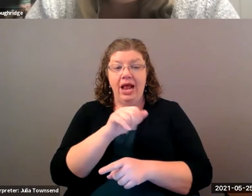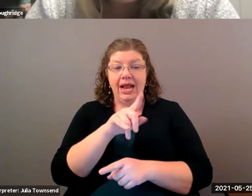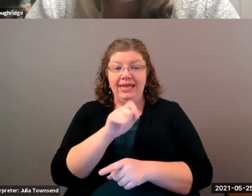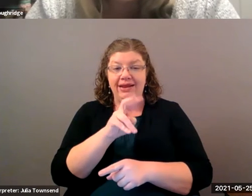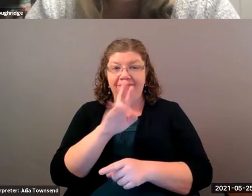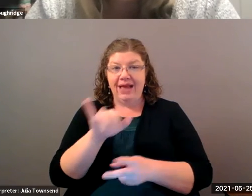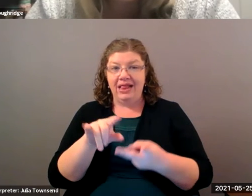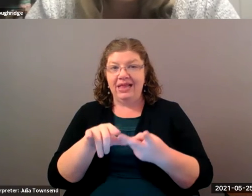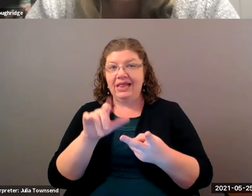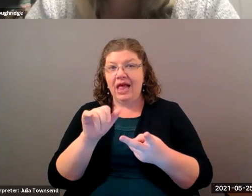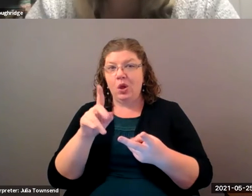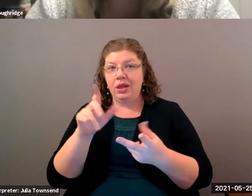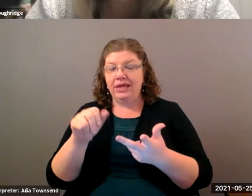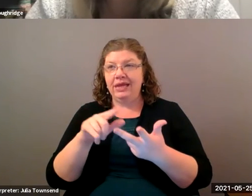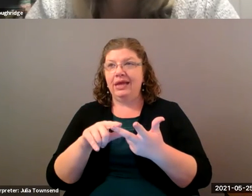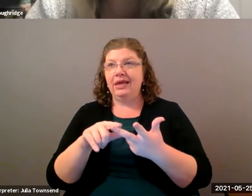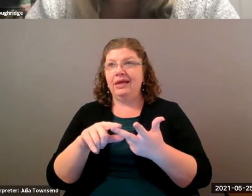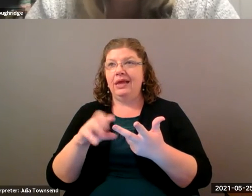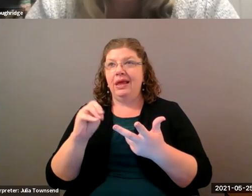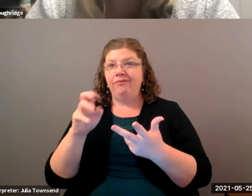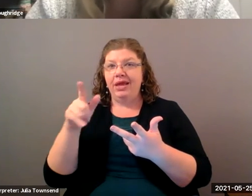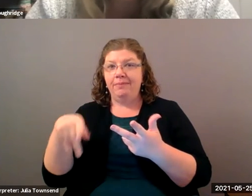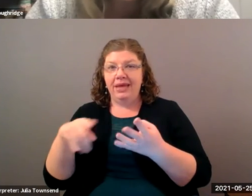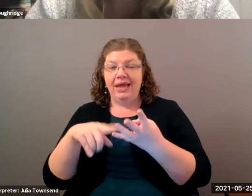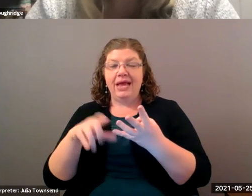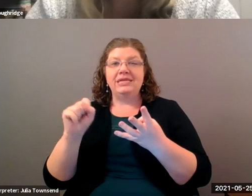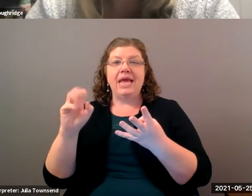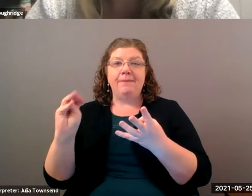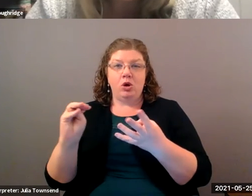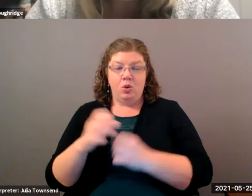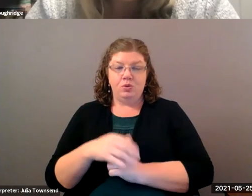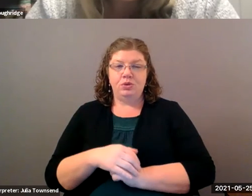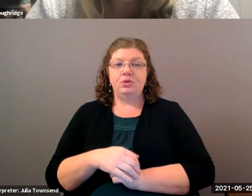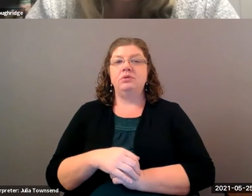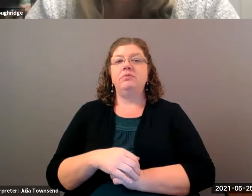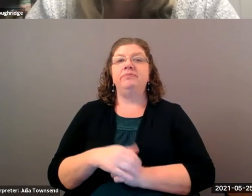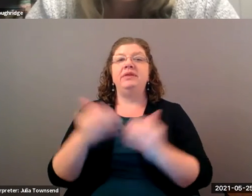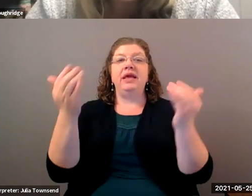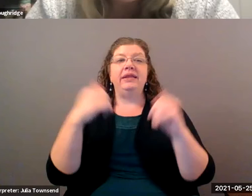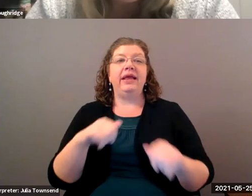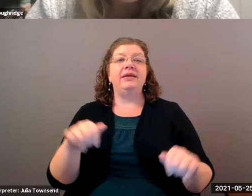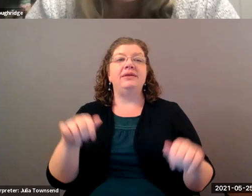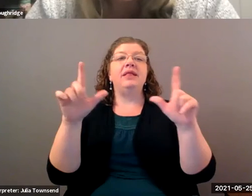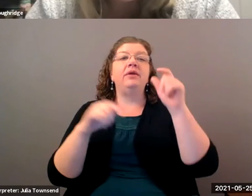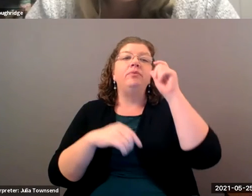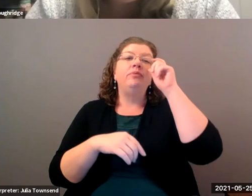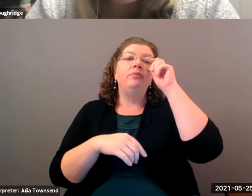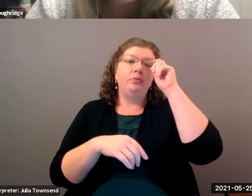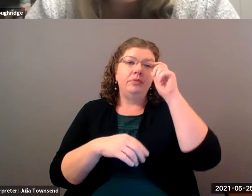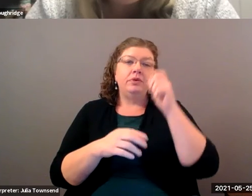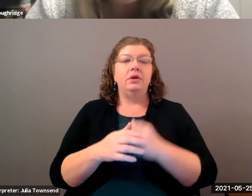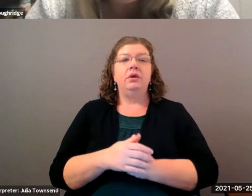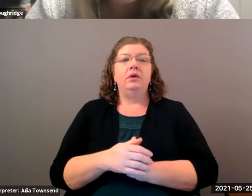Y vamos a tener la ruta de Goleta Valley y La Colina y de Dos Pueblos y San Marcos. Próxima diapositiva.